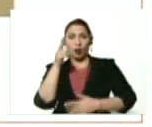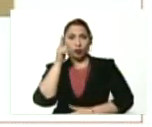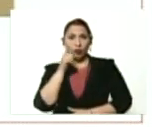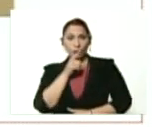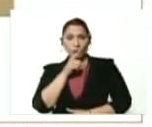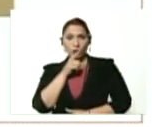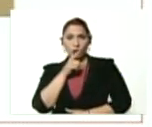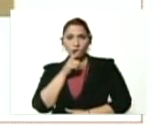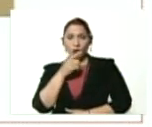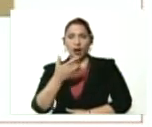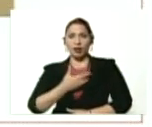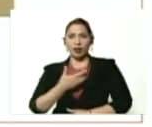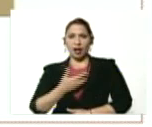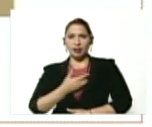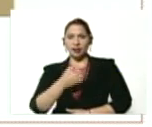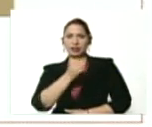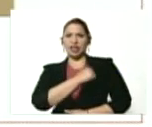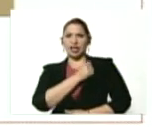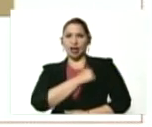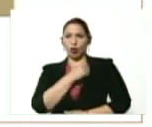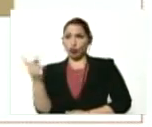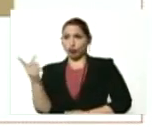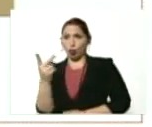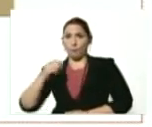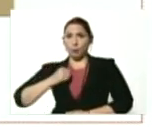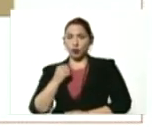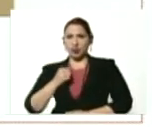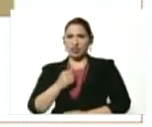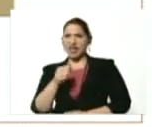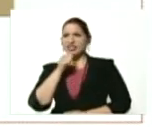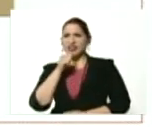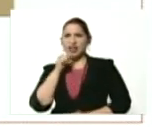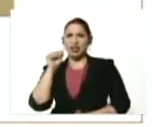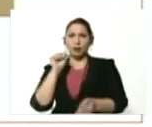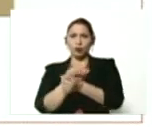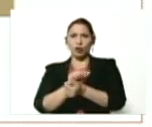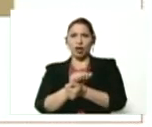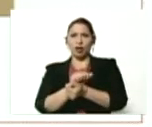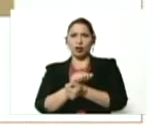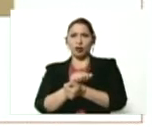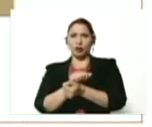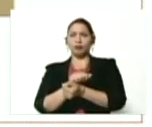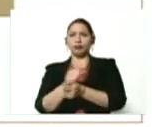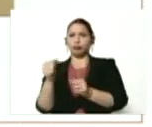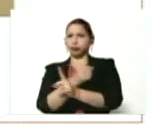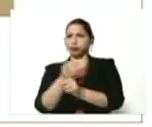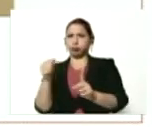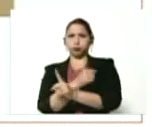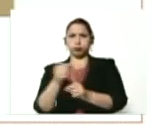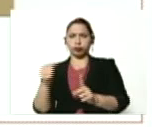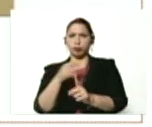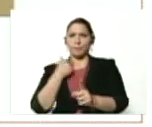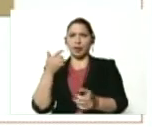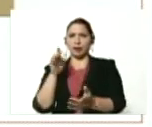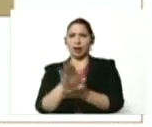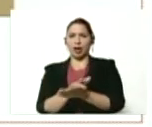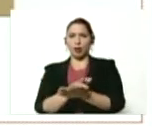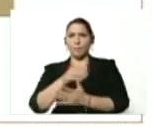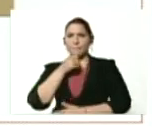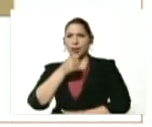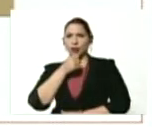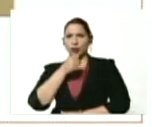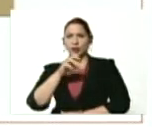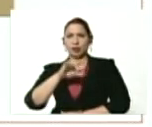Chacao, fueron quienes capturaron, torturaron y asesinaron al periodista Ricardo